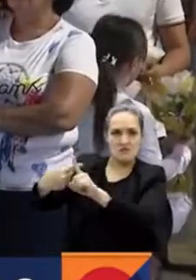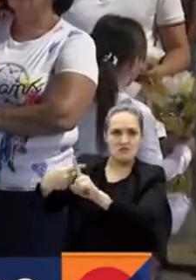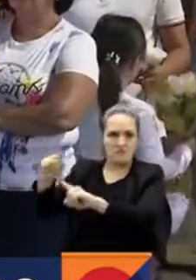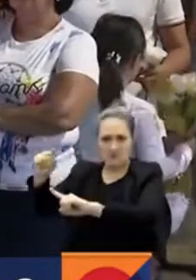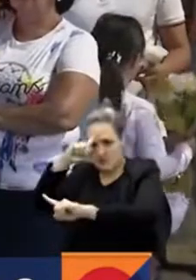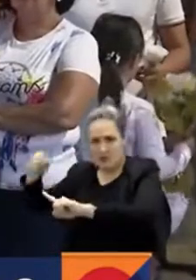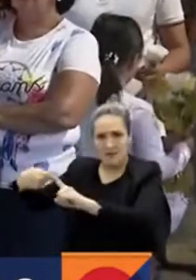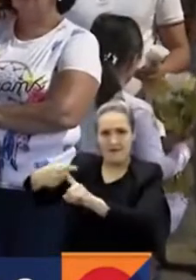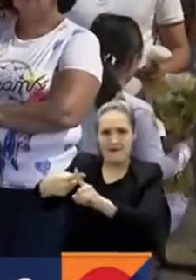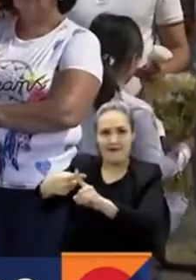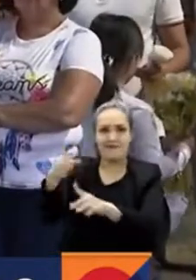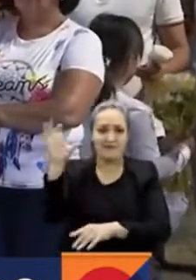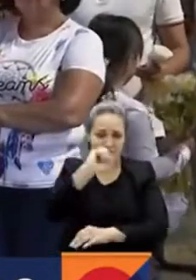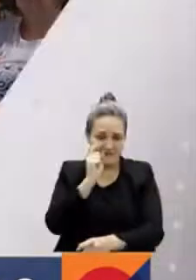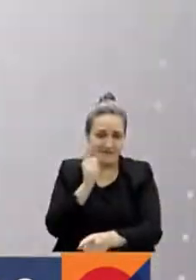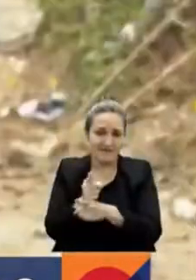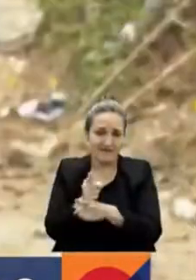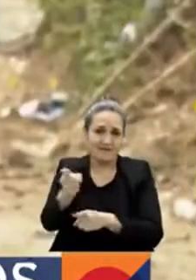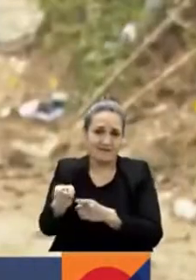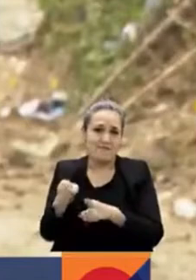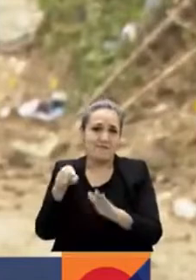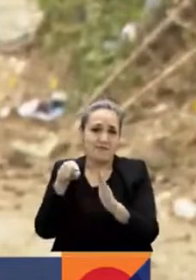la información en directo desde Neiva.